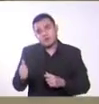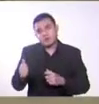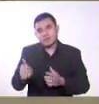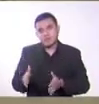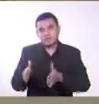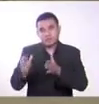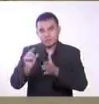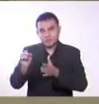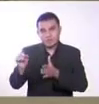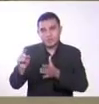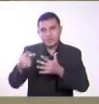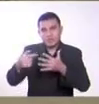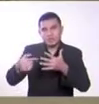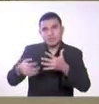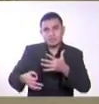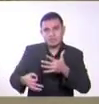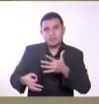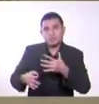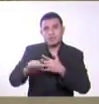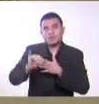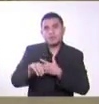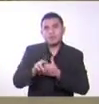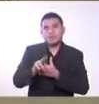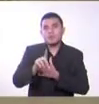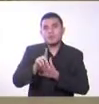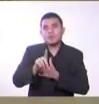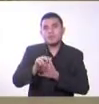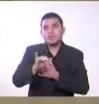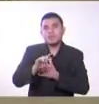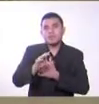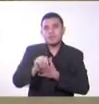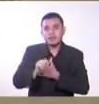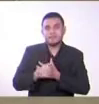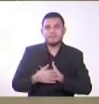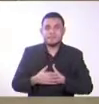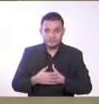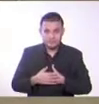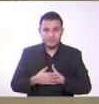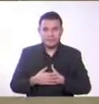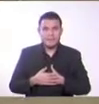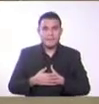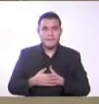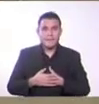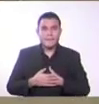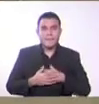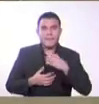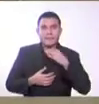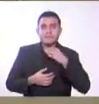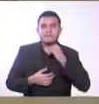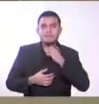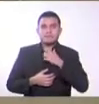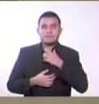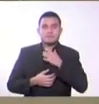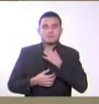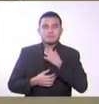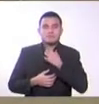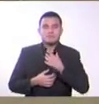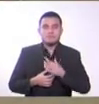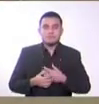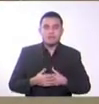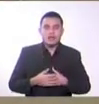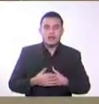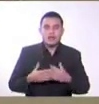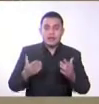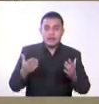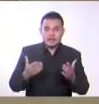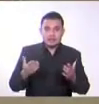que se convierte en una persona jurídica. Ambos también hacen una